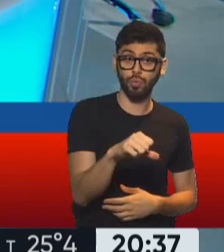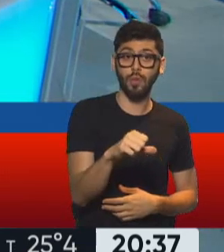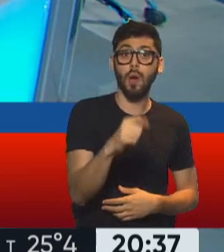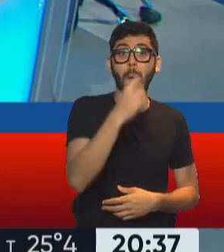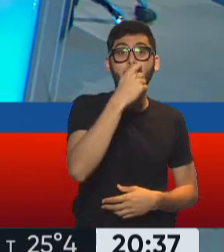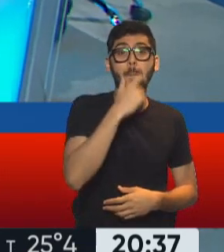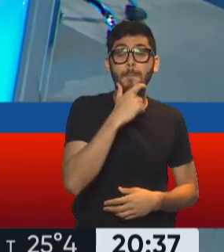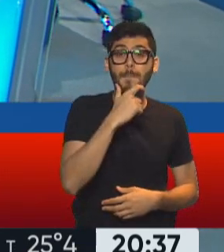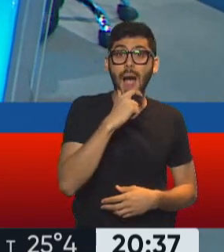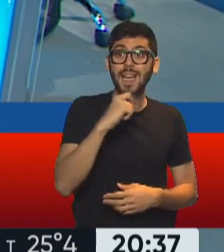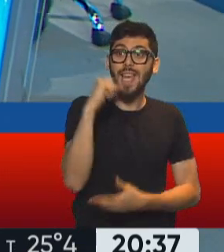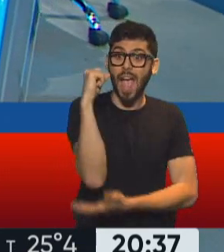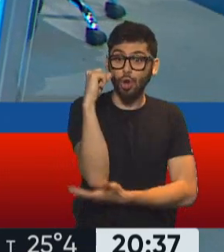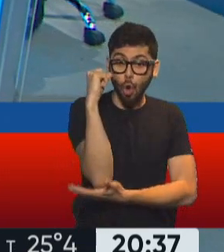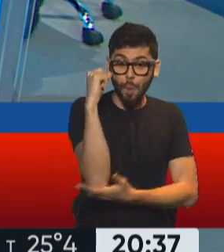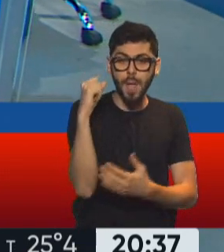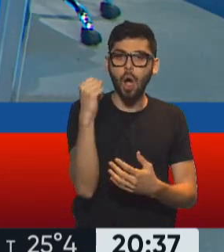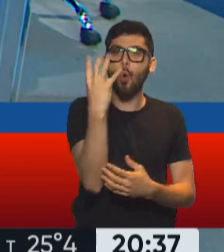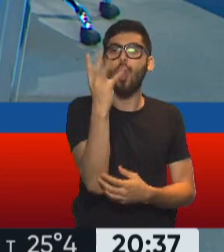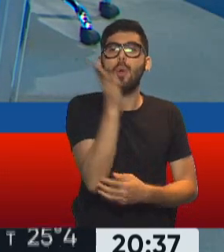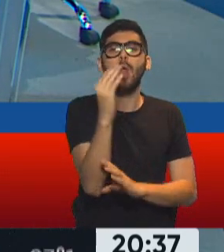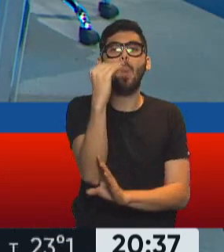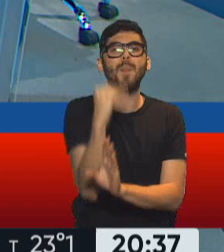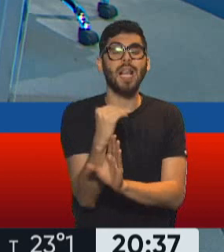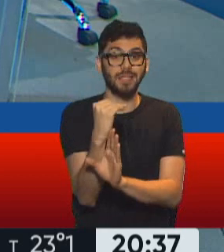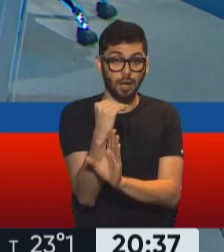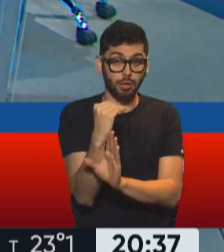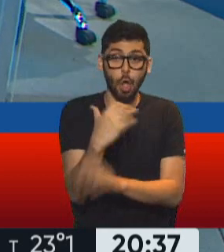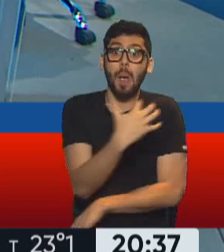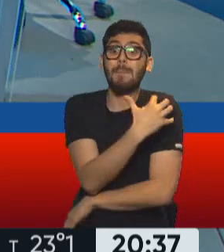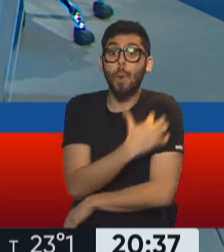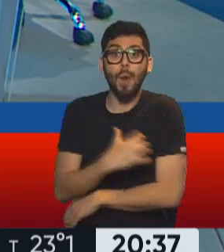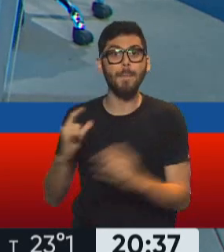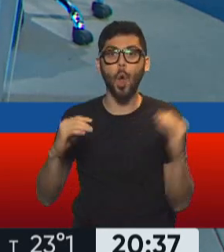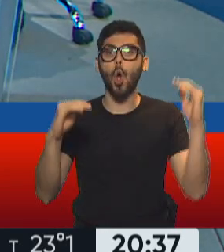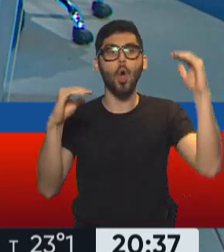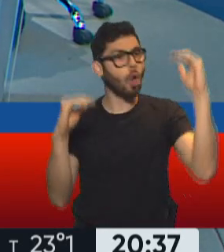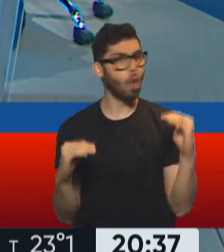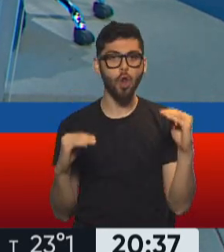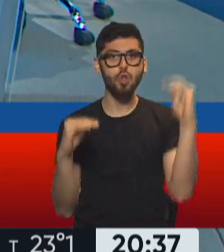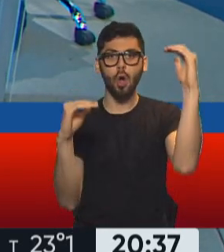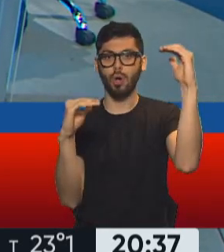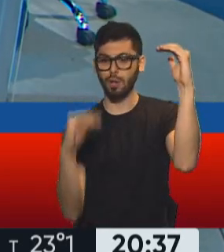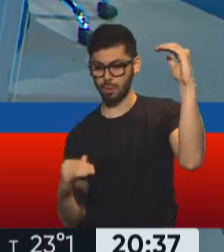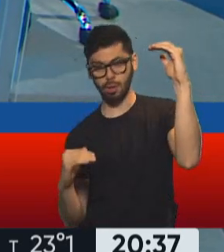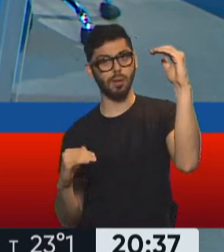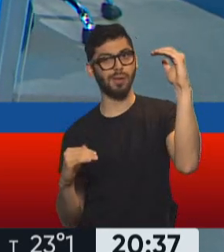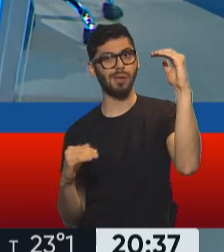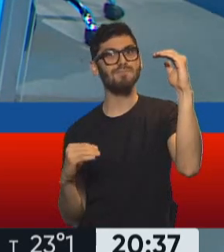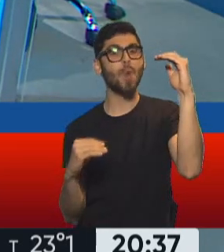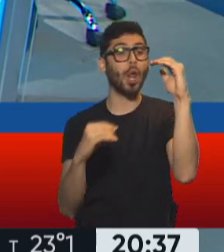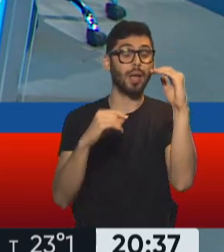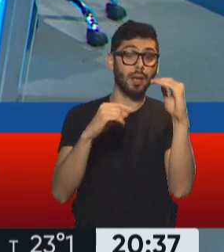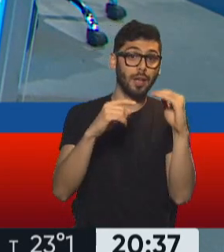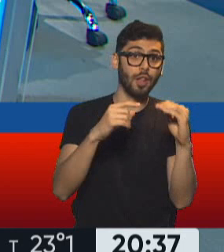economía 4% más chica, nos empobreció desigualmente, porque como te digo antes, ingresan 100.000